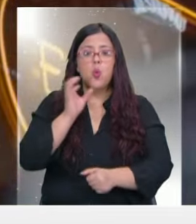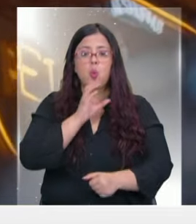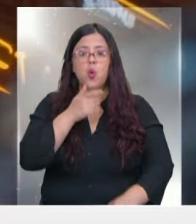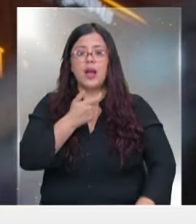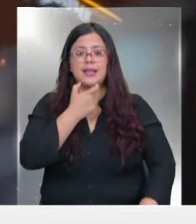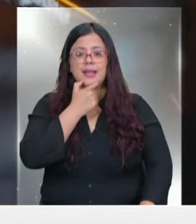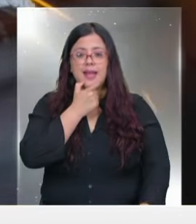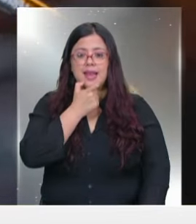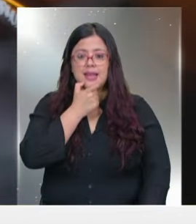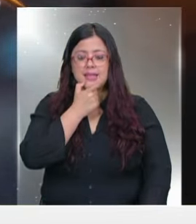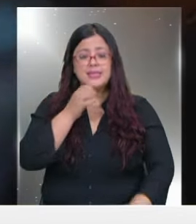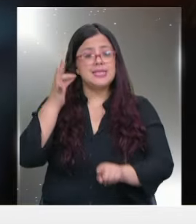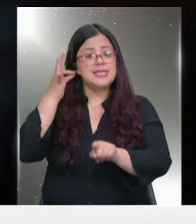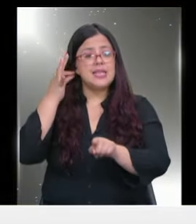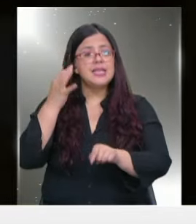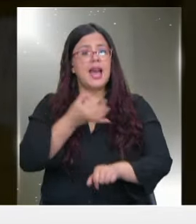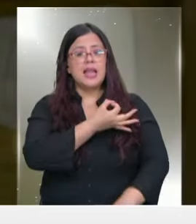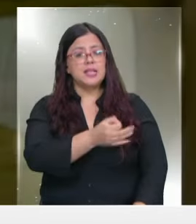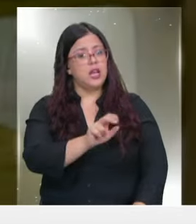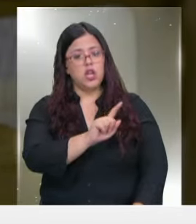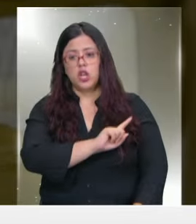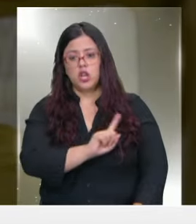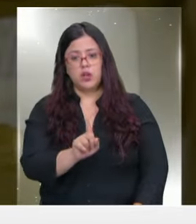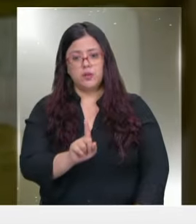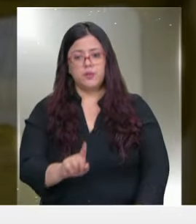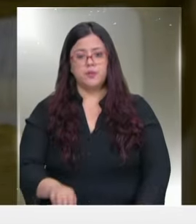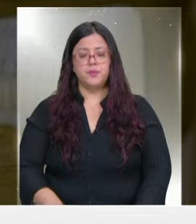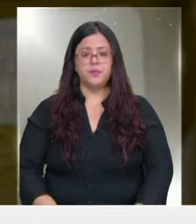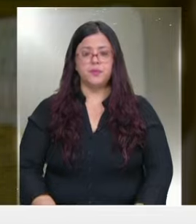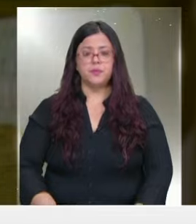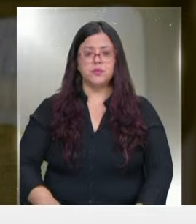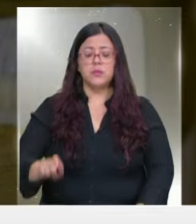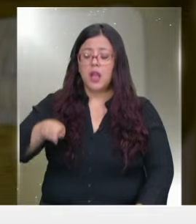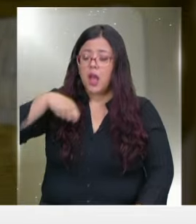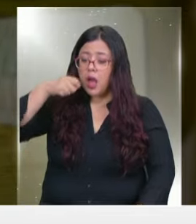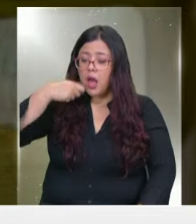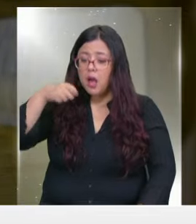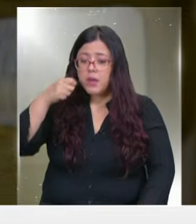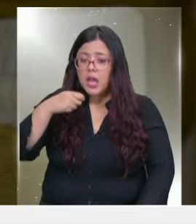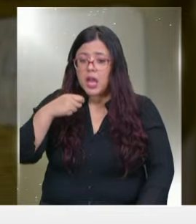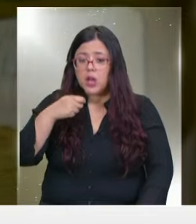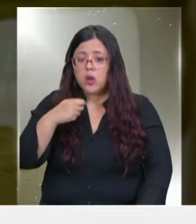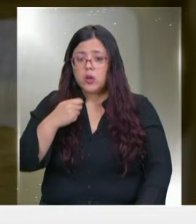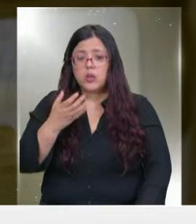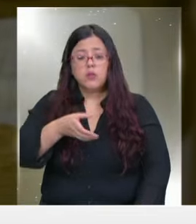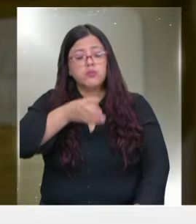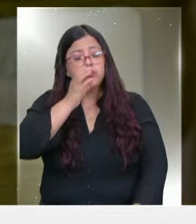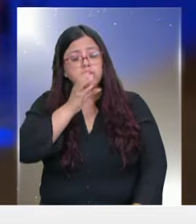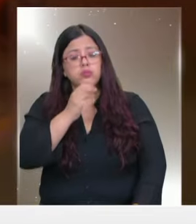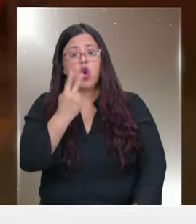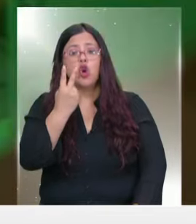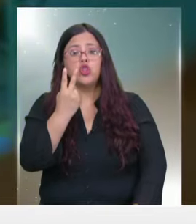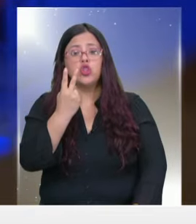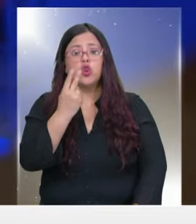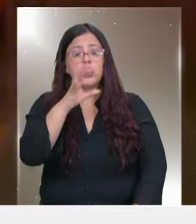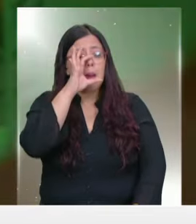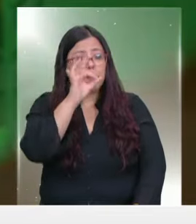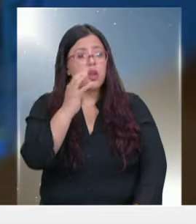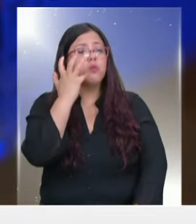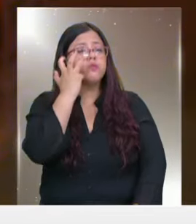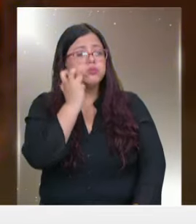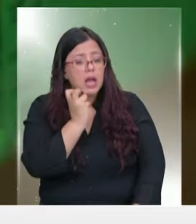inglés que ella rechaza. Comieron y tomaron dos pisco sour catedral cada uno y un